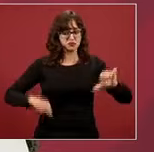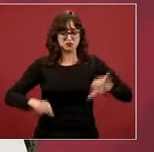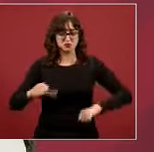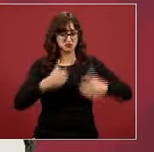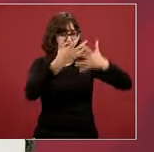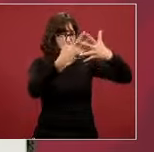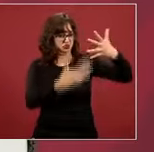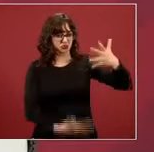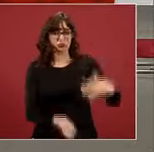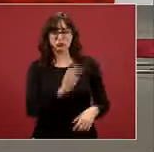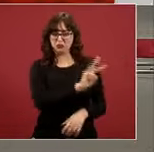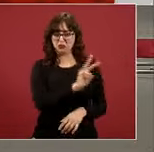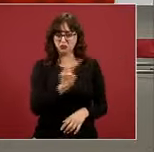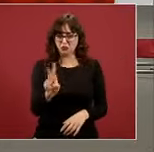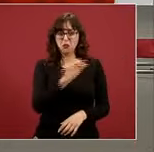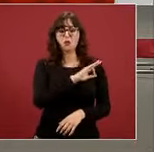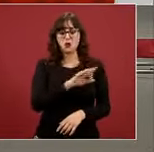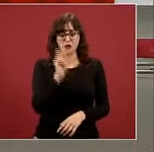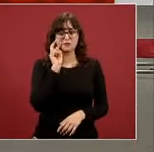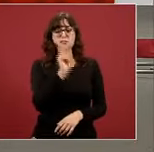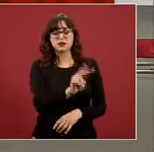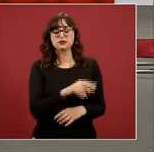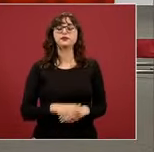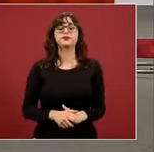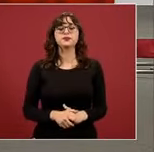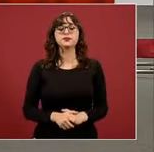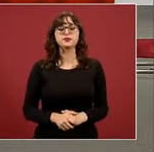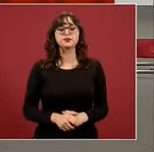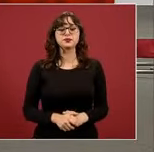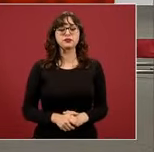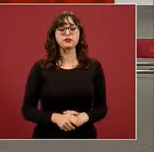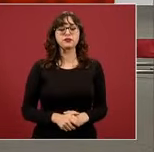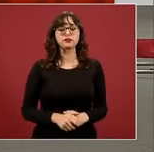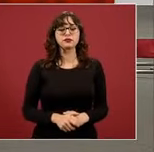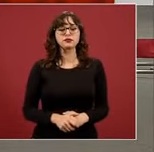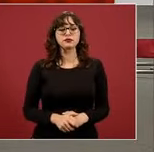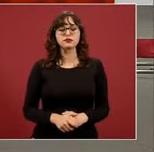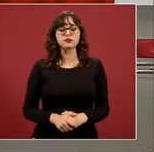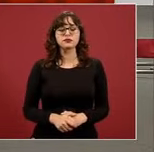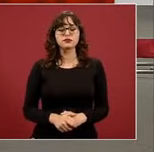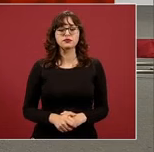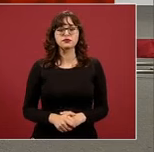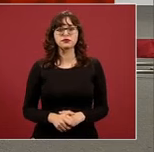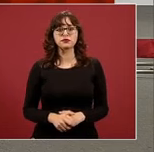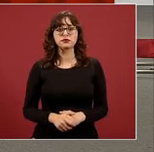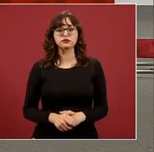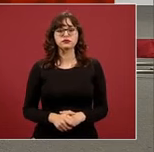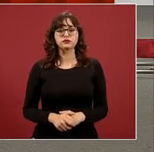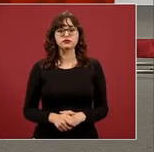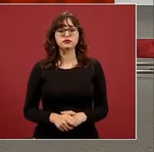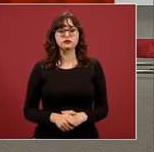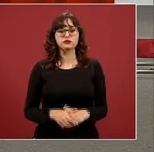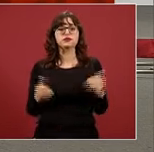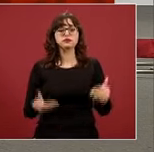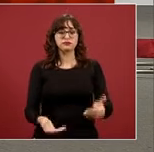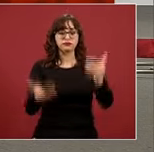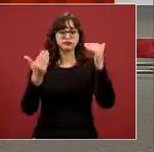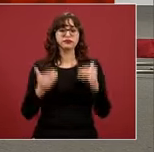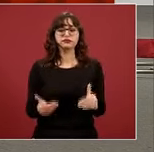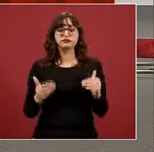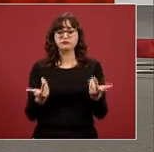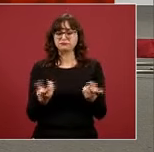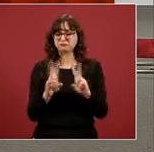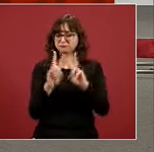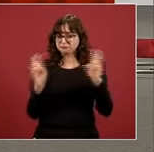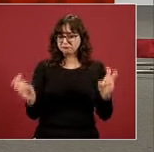a que se acuda a él. La siguiente, el tema que nos ha traído es cómo es